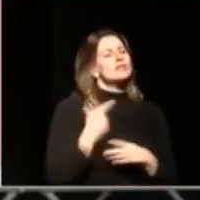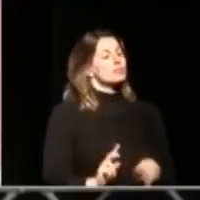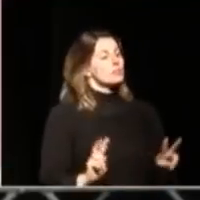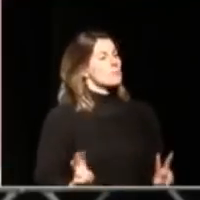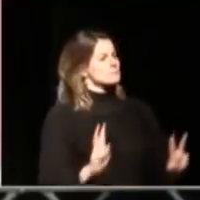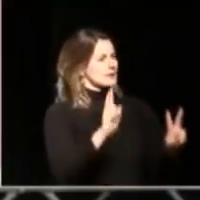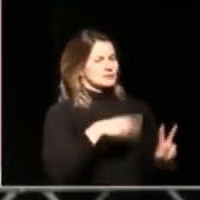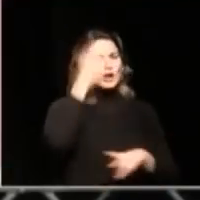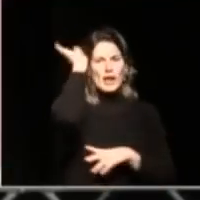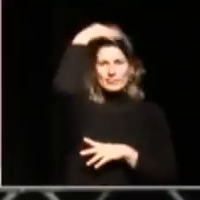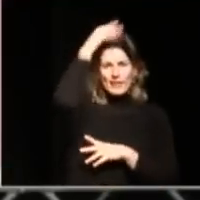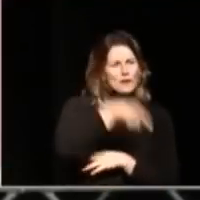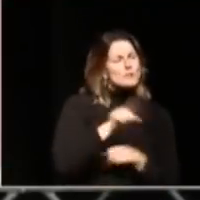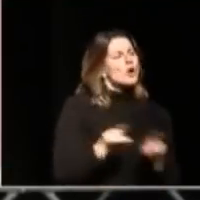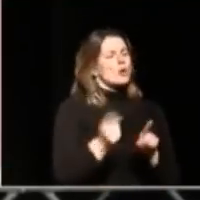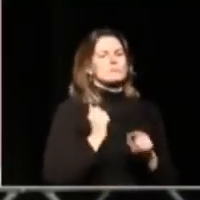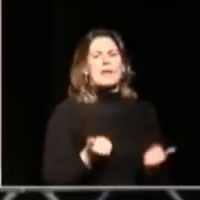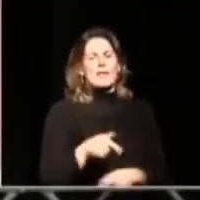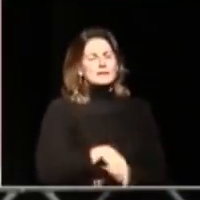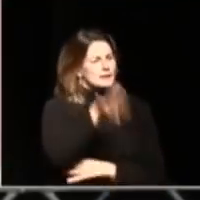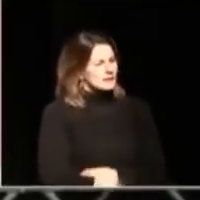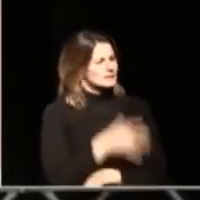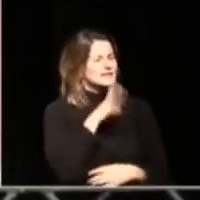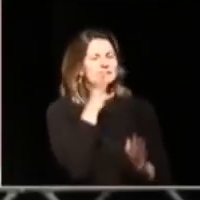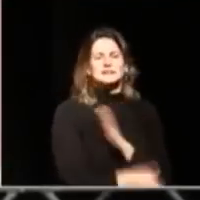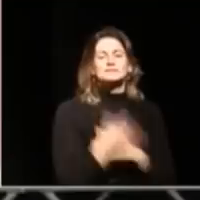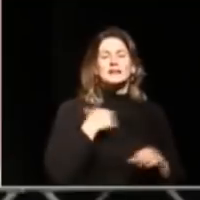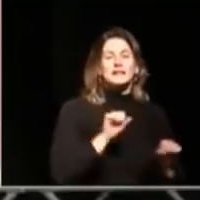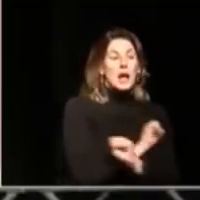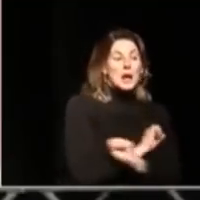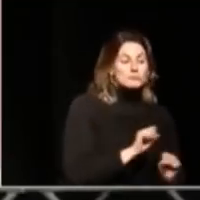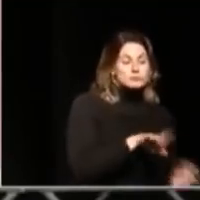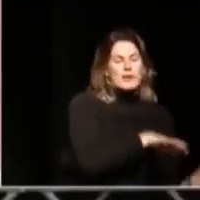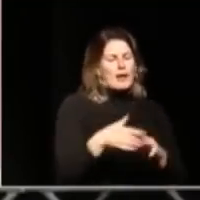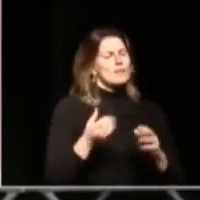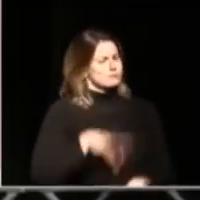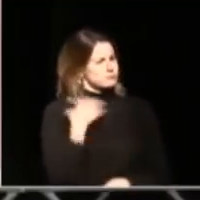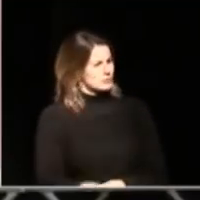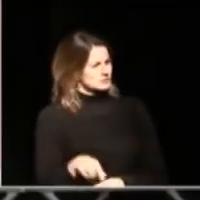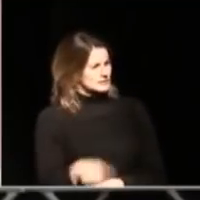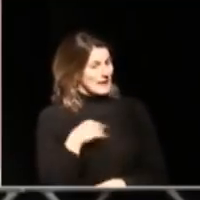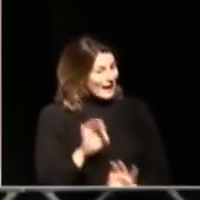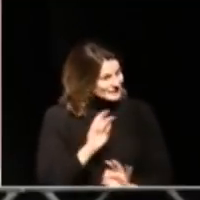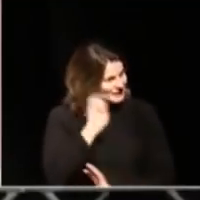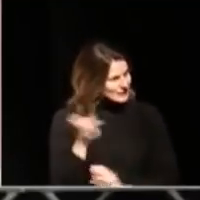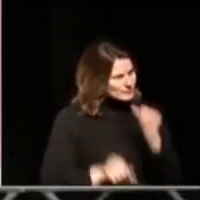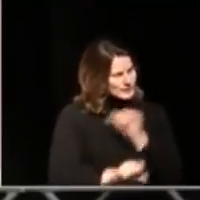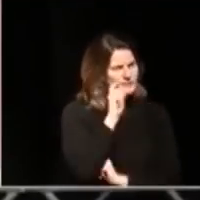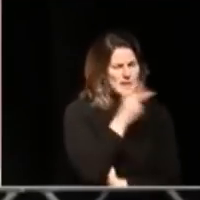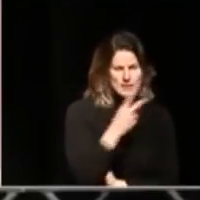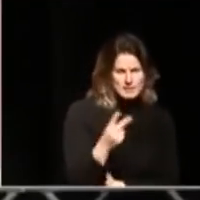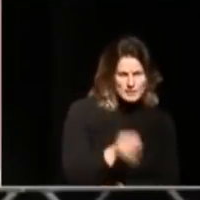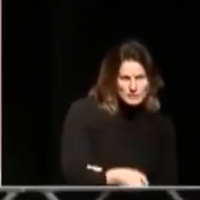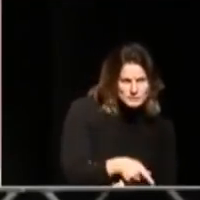Trump era una oportunidad para Cataluña y que eso significaba que lo imposible podía ser posible? ¿Esa es la alternativa a partir del día